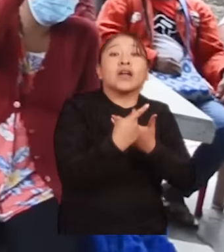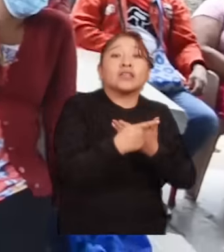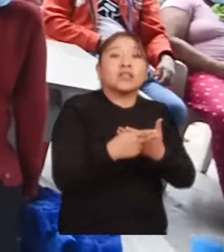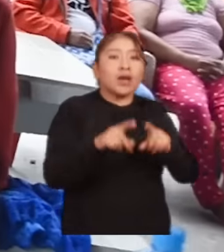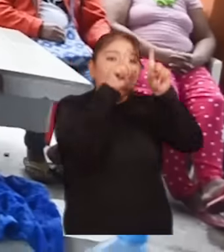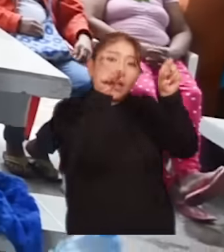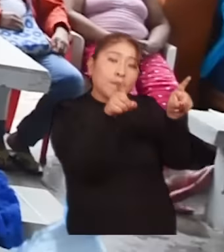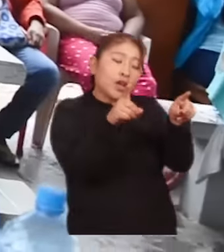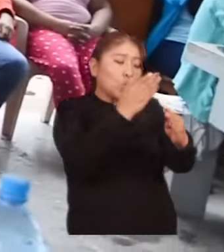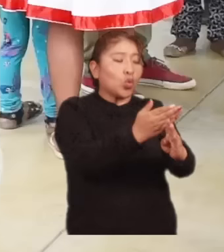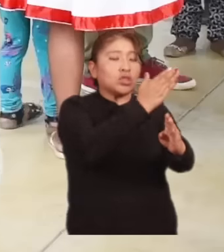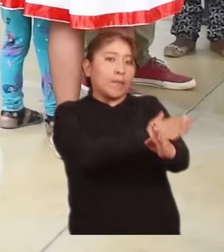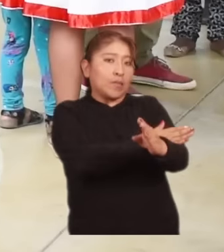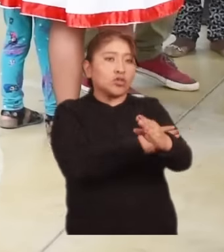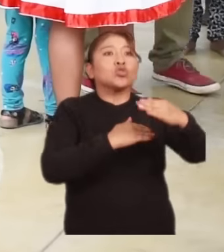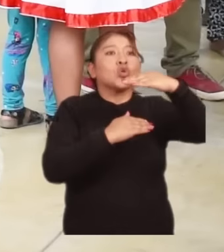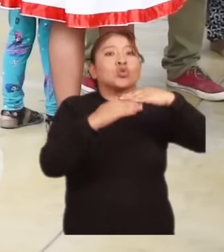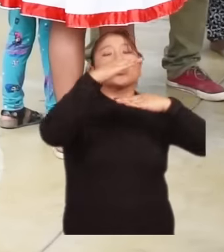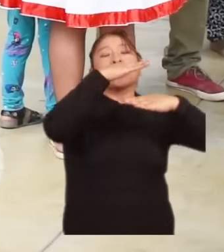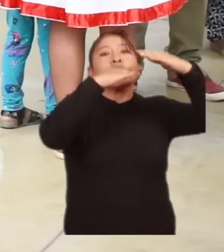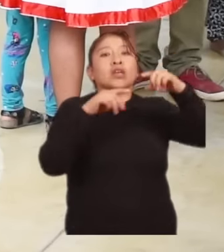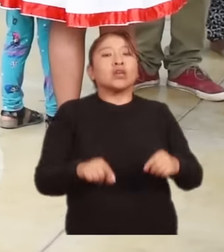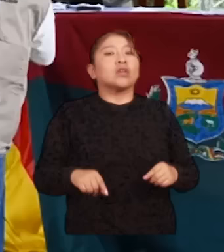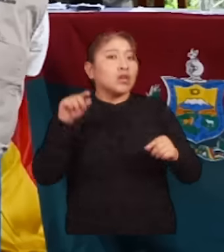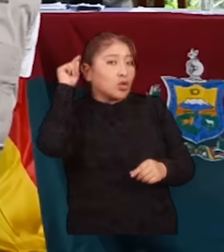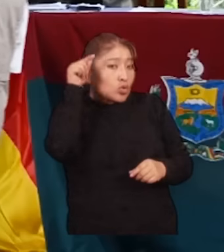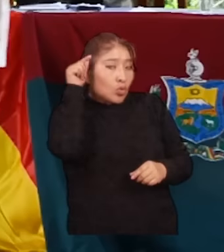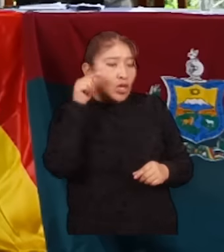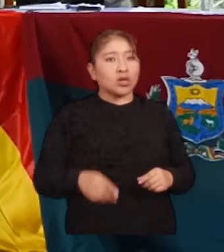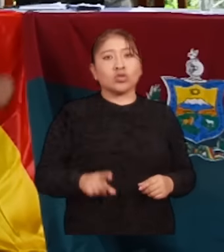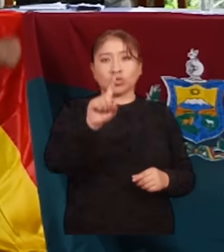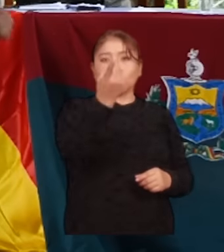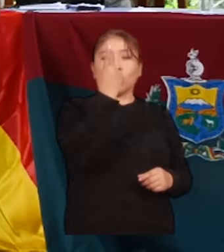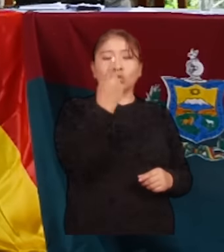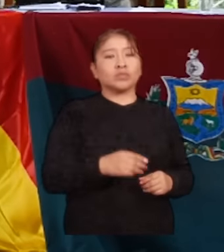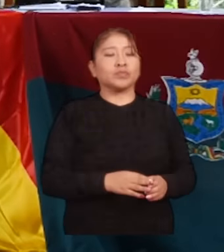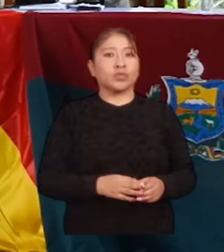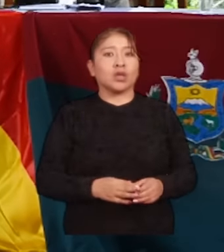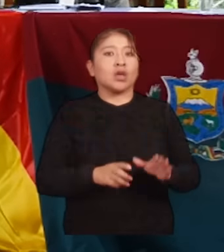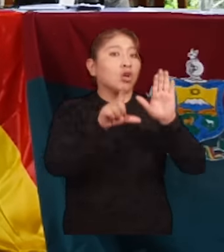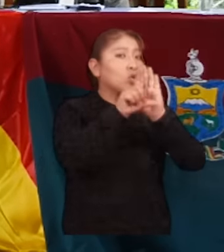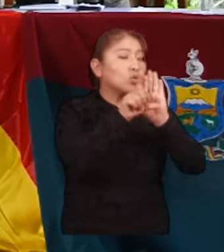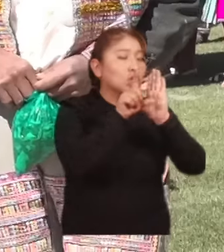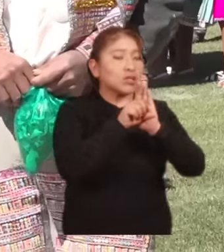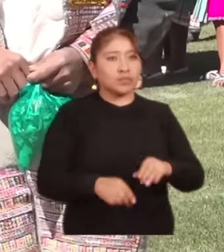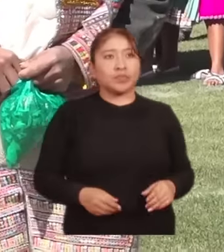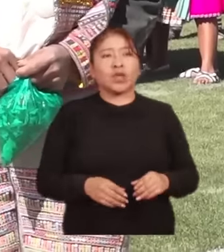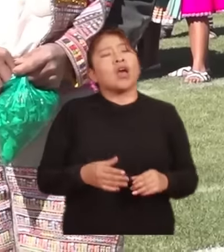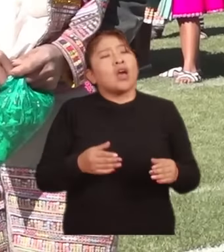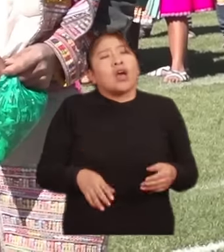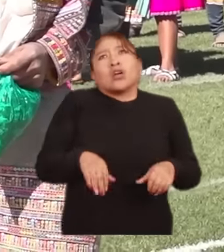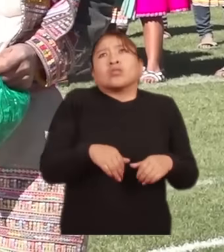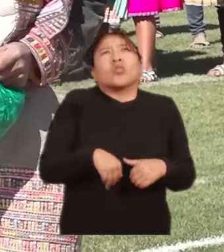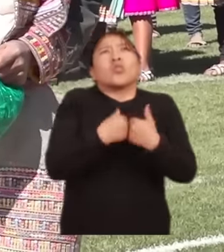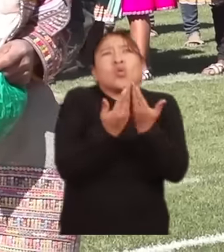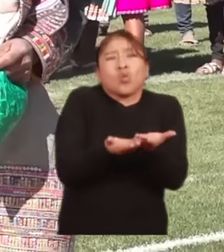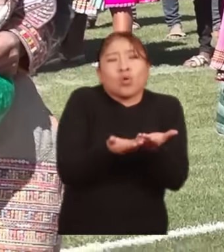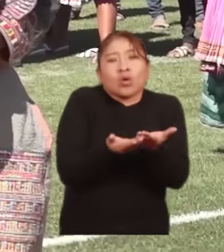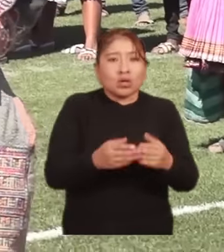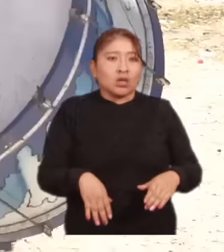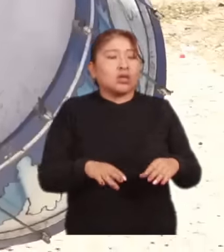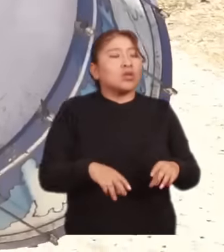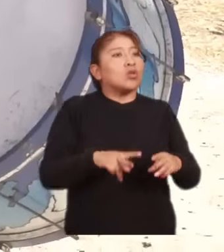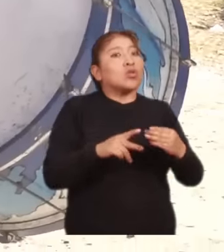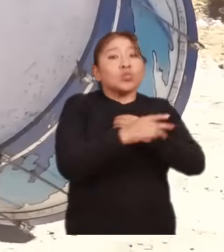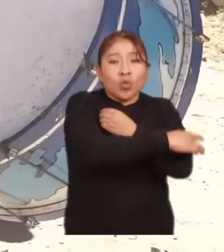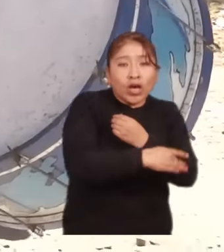en la consulta previa y constituir sus gobiernos autónomos, aplicando sus normas y procedimientos propios. En el ejercicio de la democracia